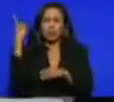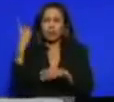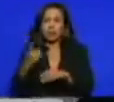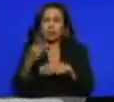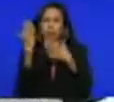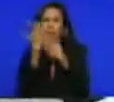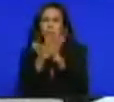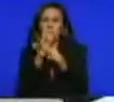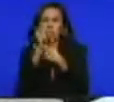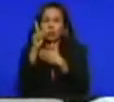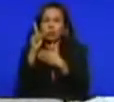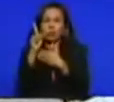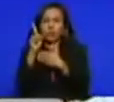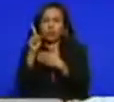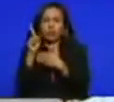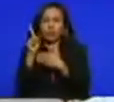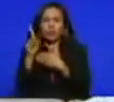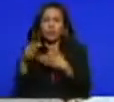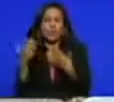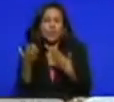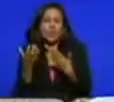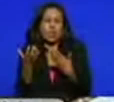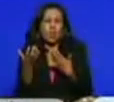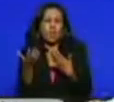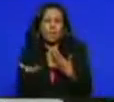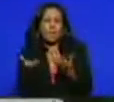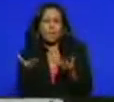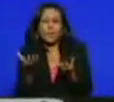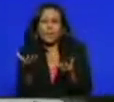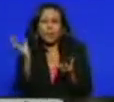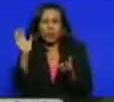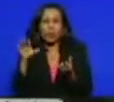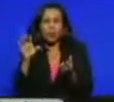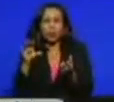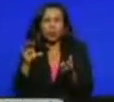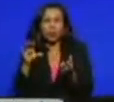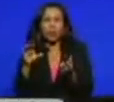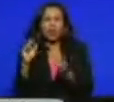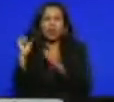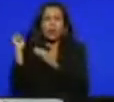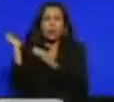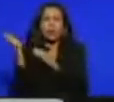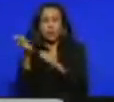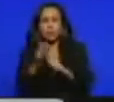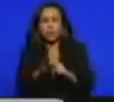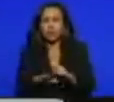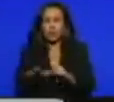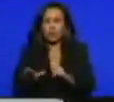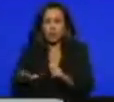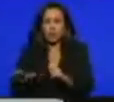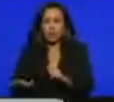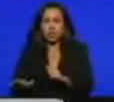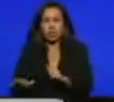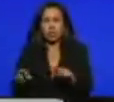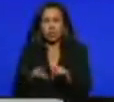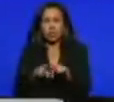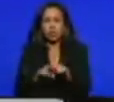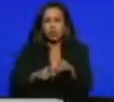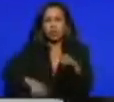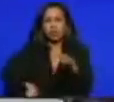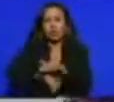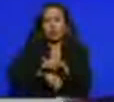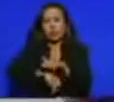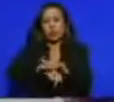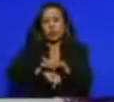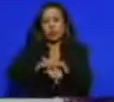implementos deportivos consisten en pelotas de básquetbol, béisbol infantil, béisbol preinfantil y también de fútbol a